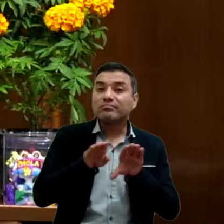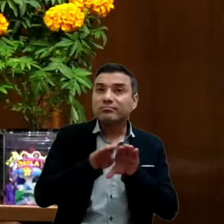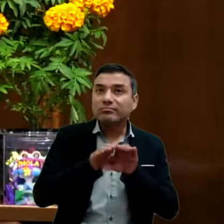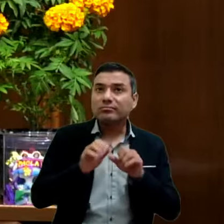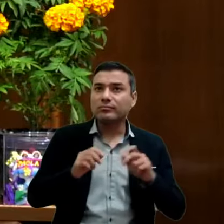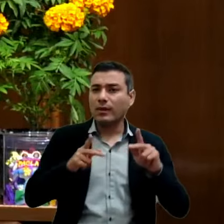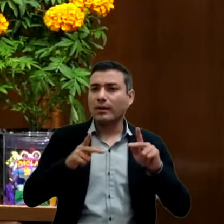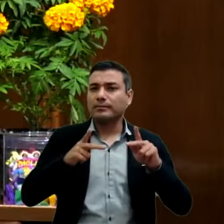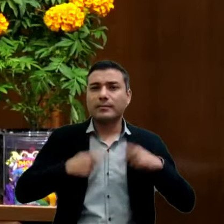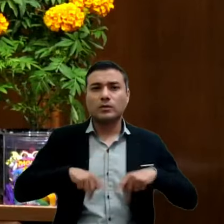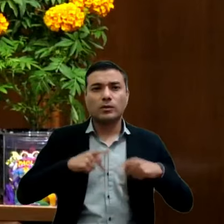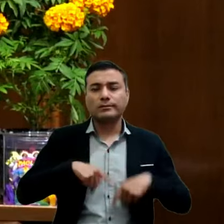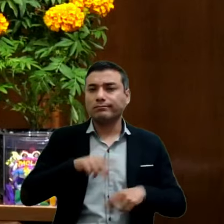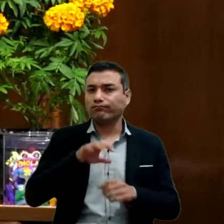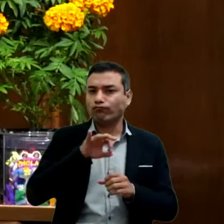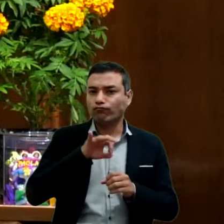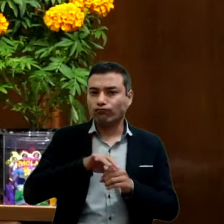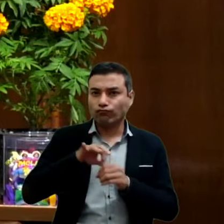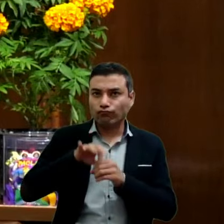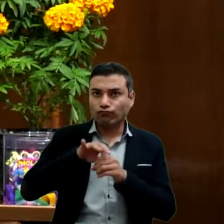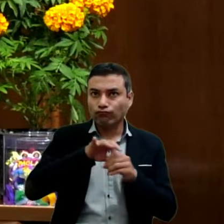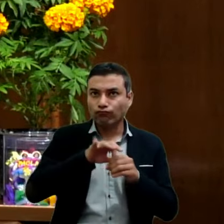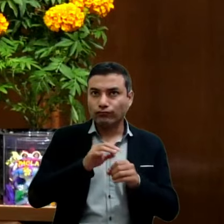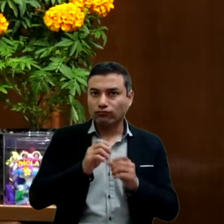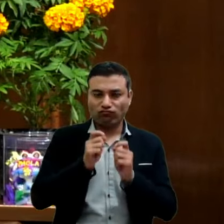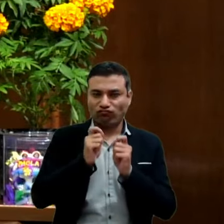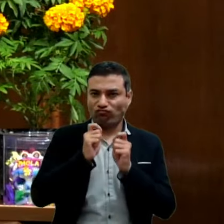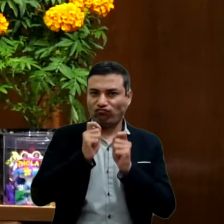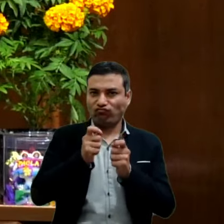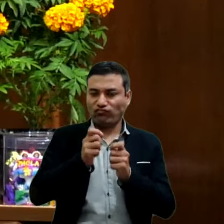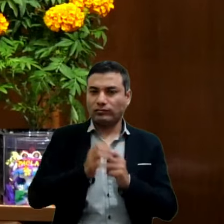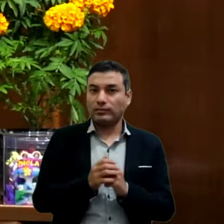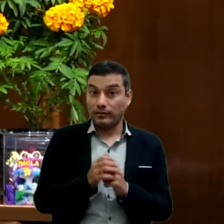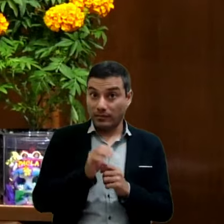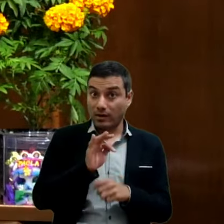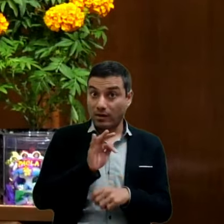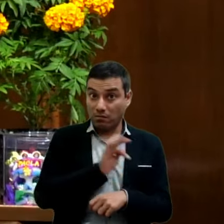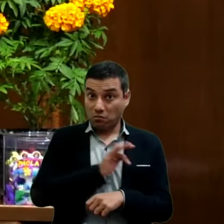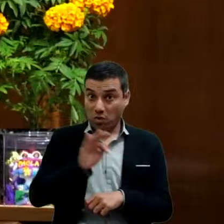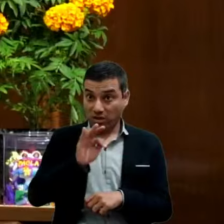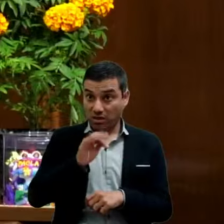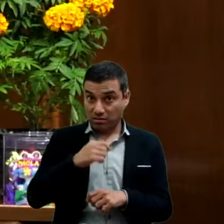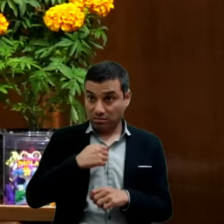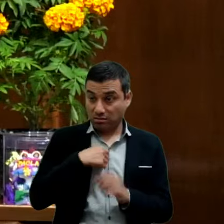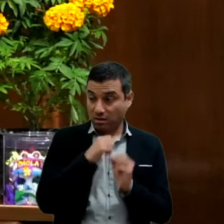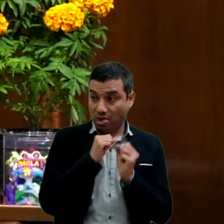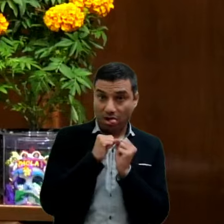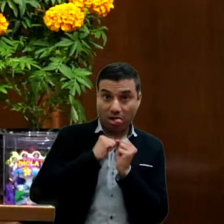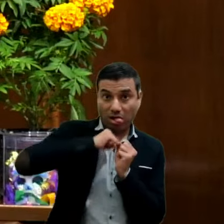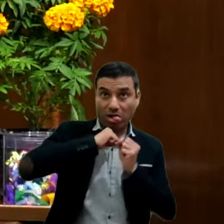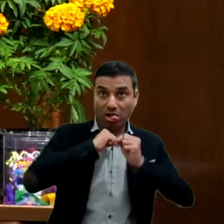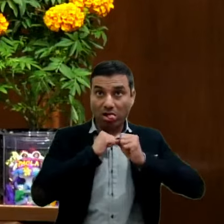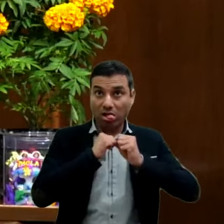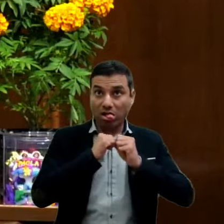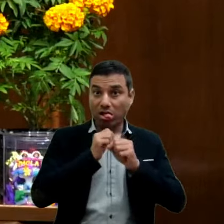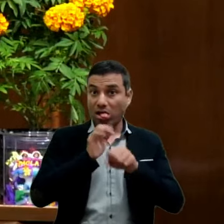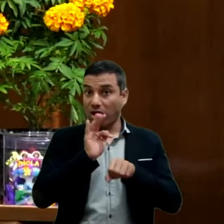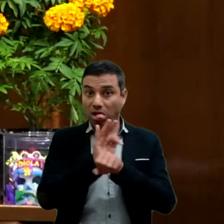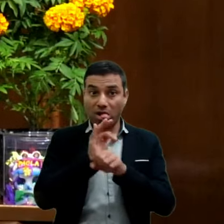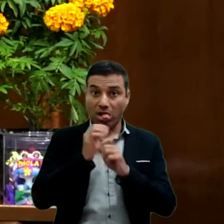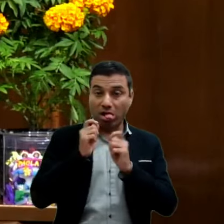universal y directo, y así impedir el tráfico de influencias. Al